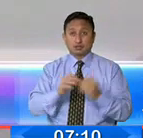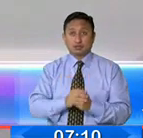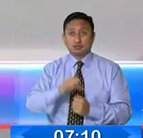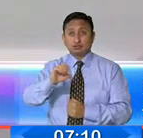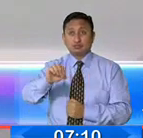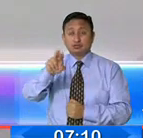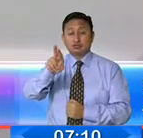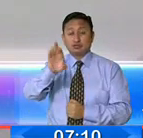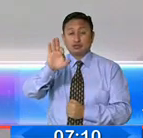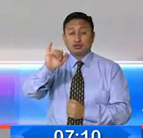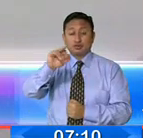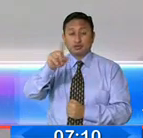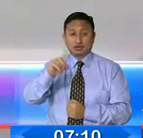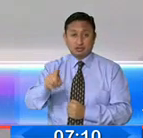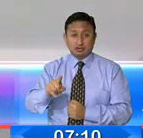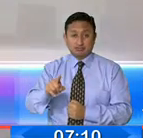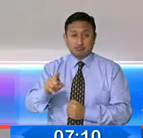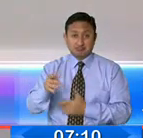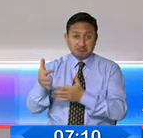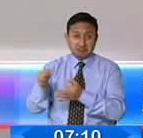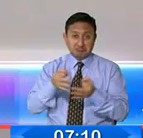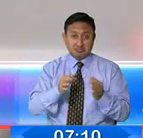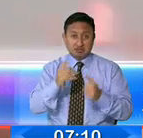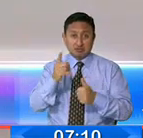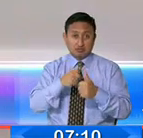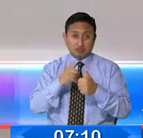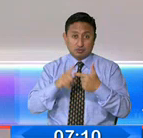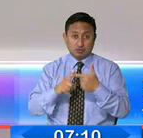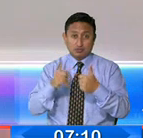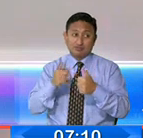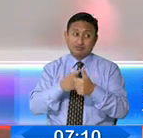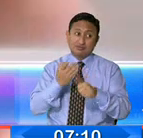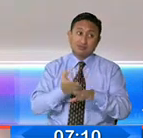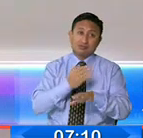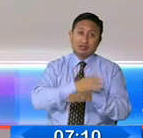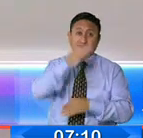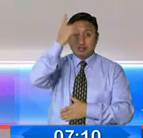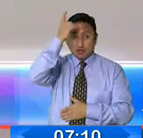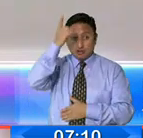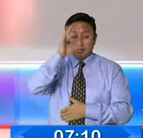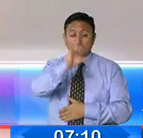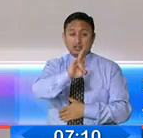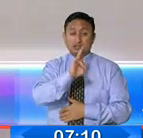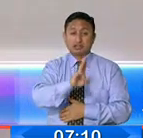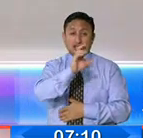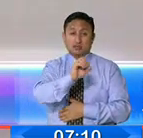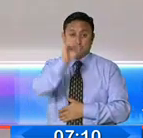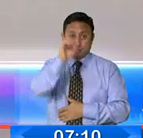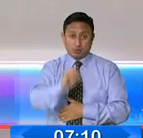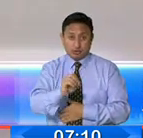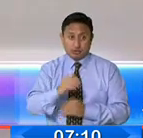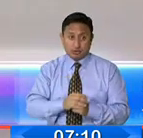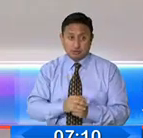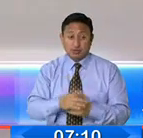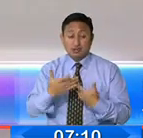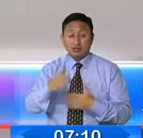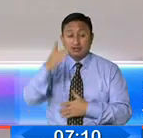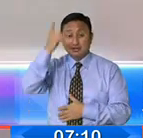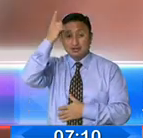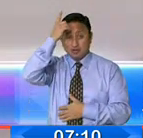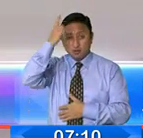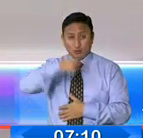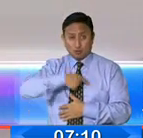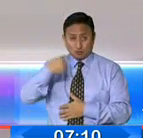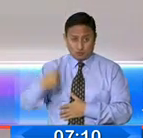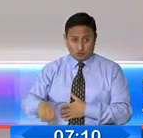Ortiz, hay dos aristas. Si la anterior deuda estaba a tasa del 7%, por ejemplo, la deuda china, que la